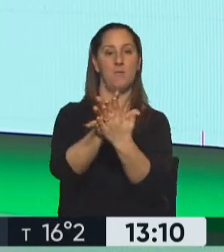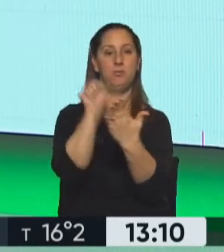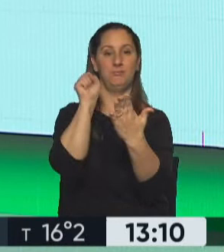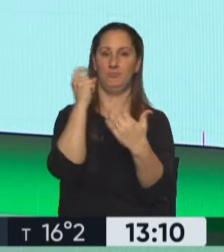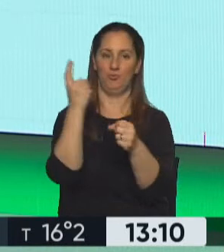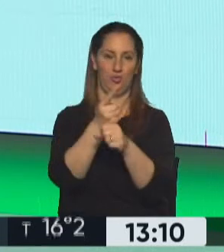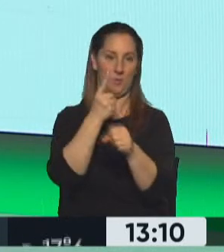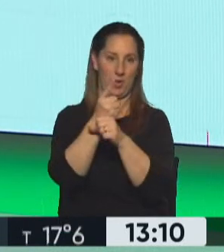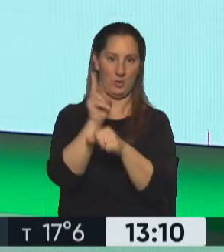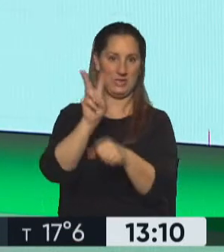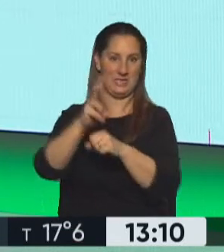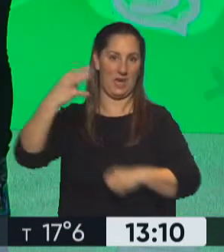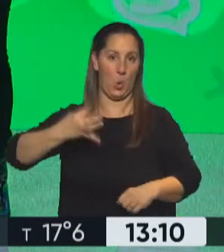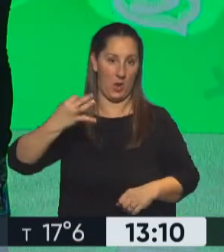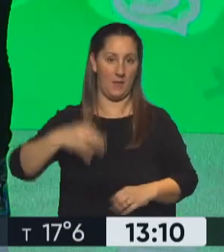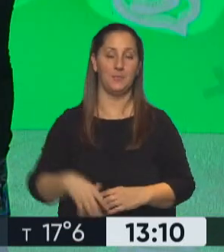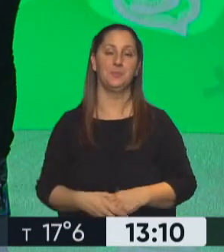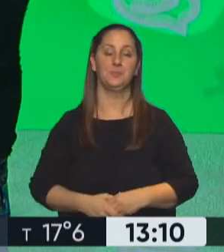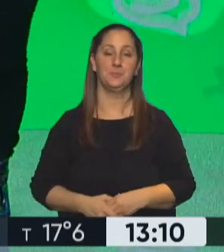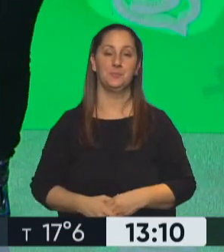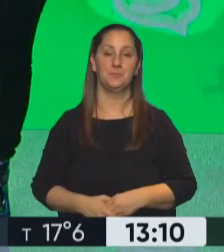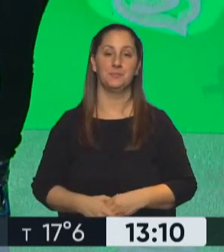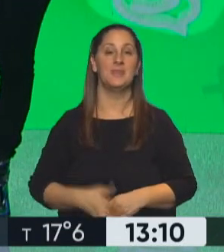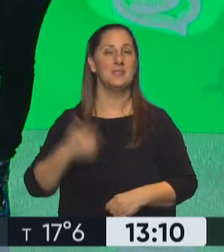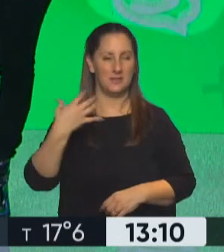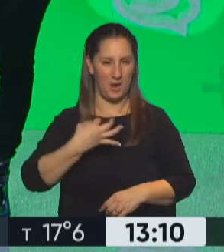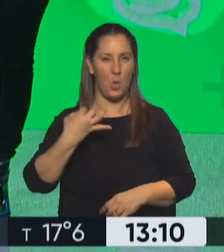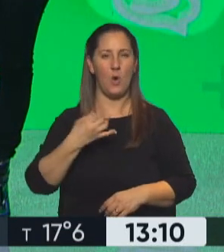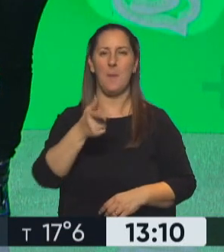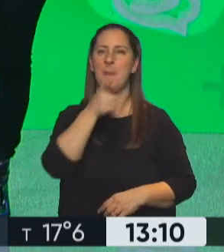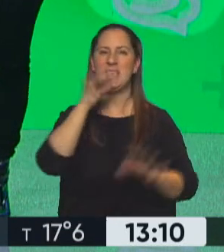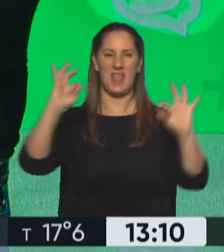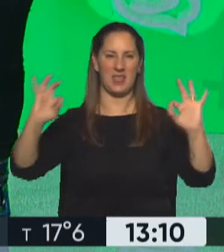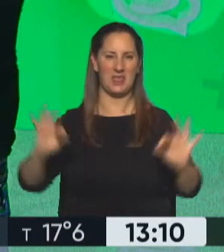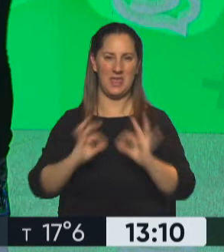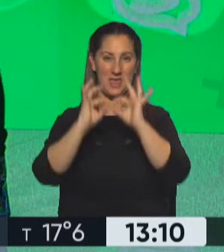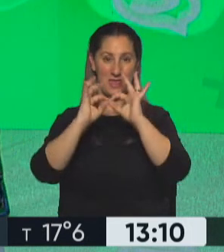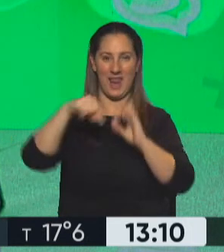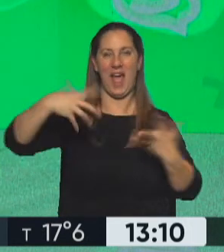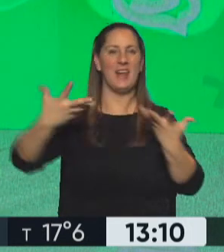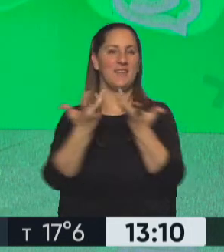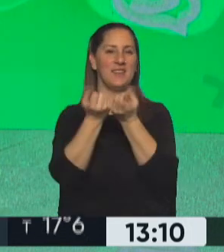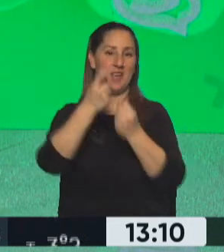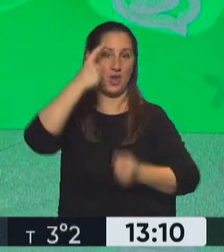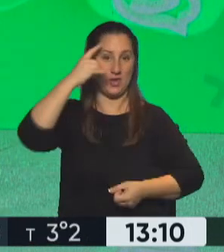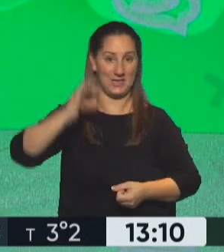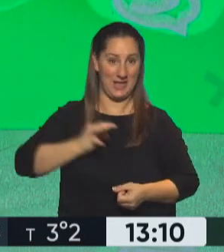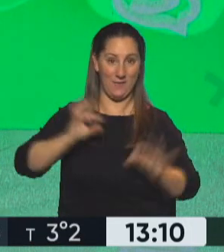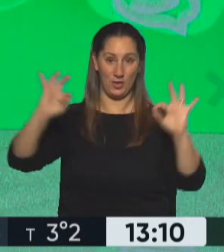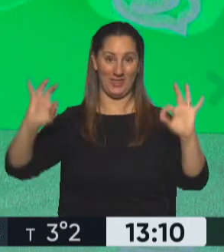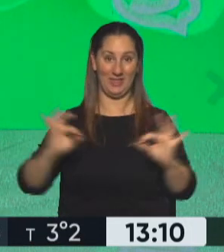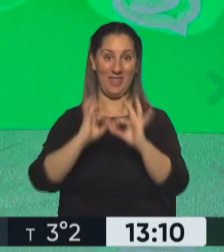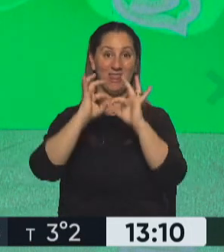mismo sistema de seguridad. Claro, está bueno. De hecho, creo que alguna plataforma como Tinder, sí, que hoy cumple 10 años, la semana que viene vamos a continuar con